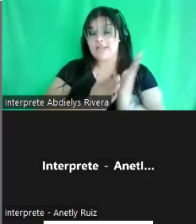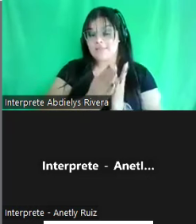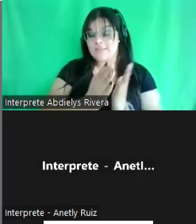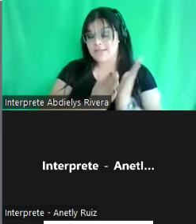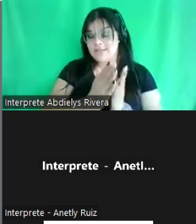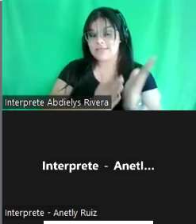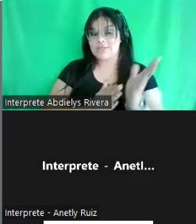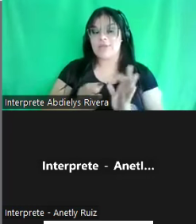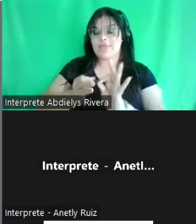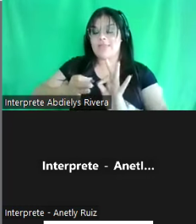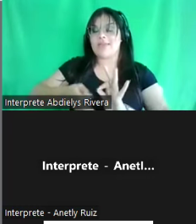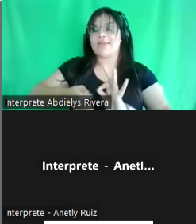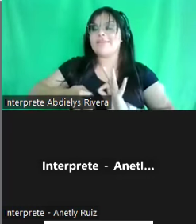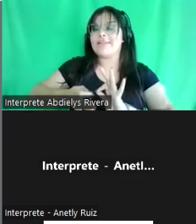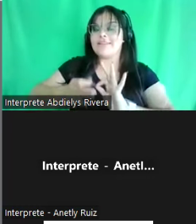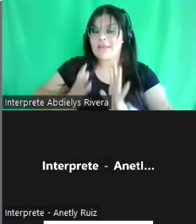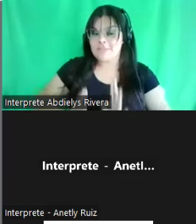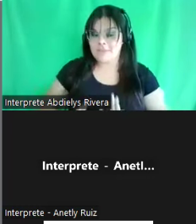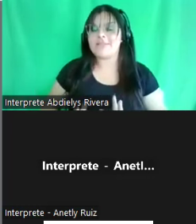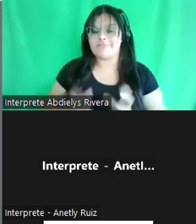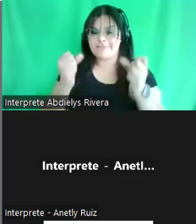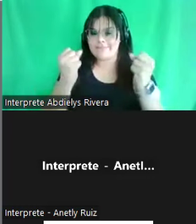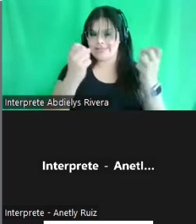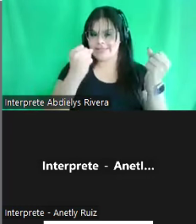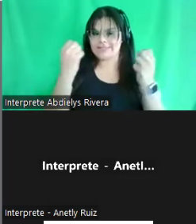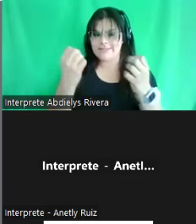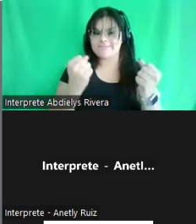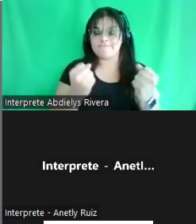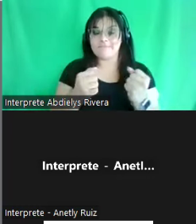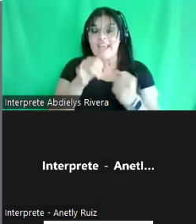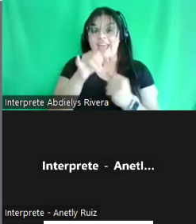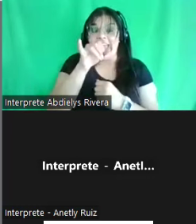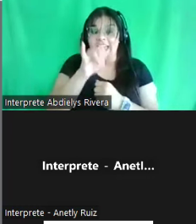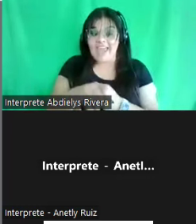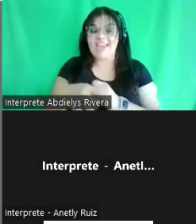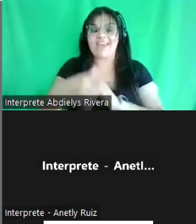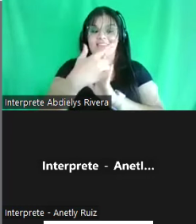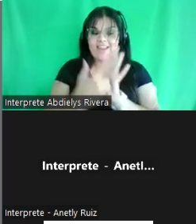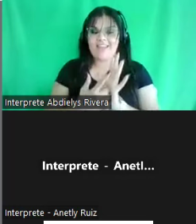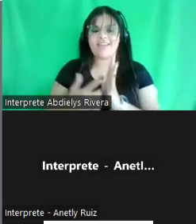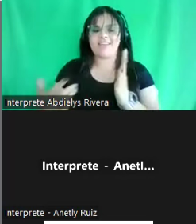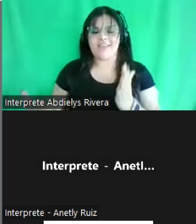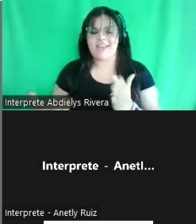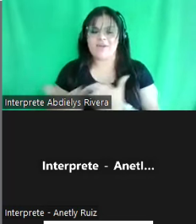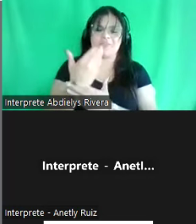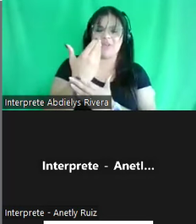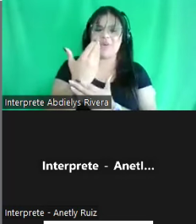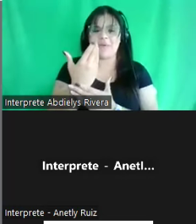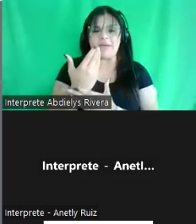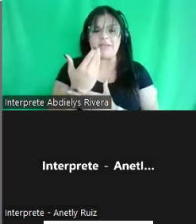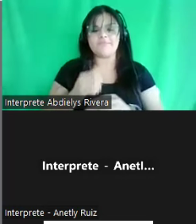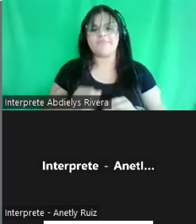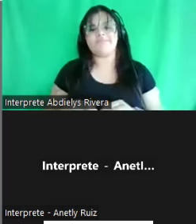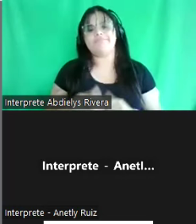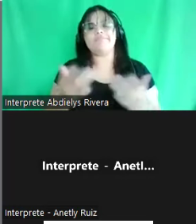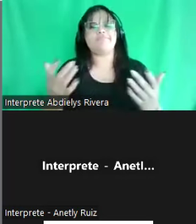de intérpretes de señas, esta regulación es bastante nueva, ¿verdad? Este requiere que los hospitales,